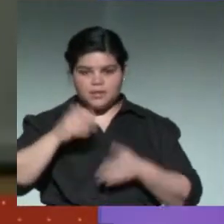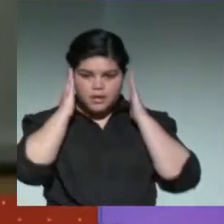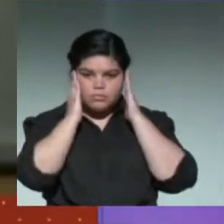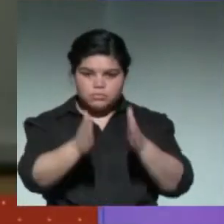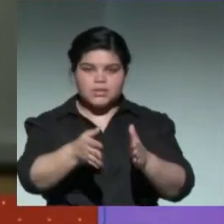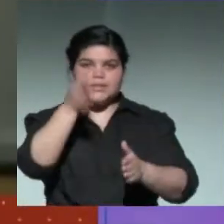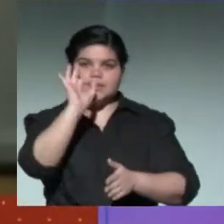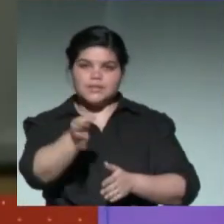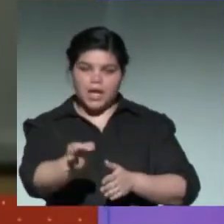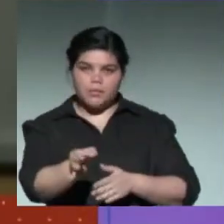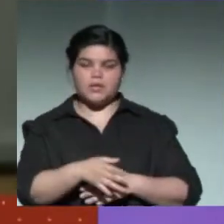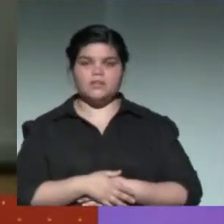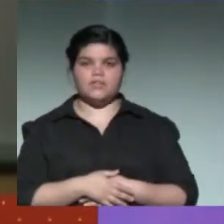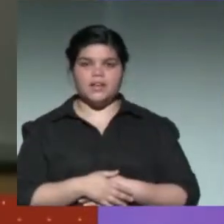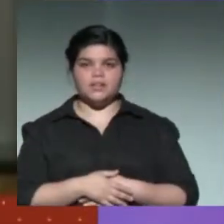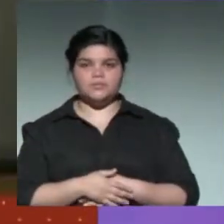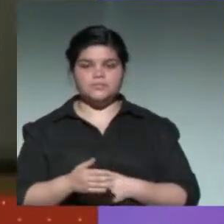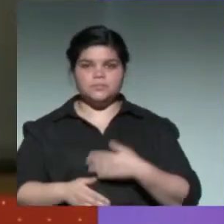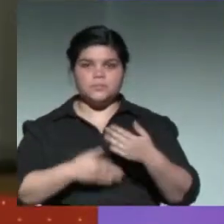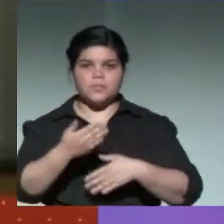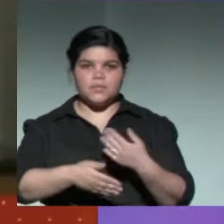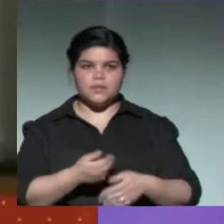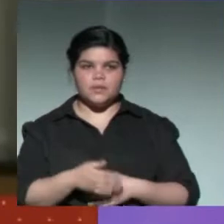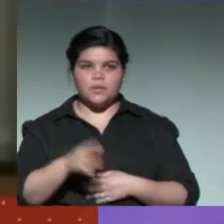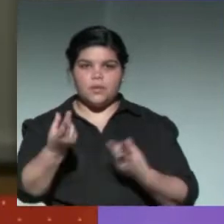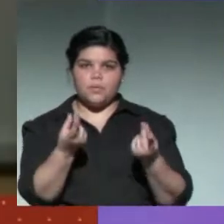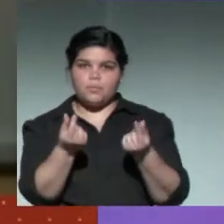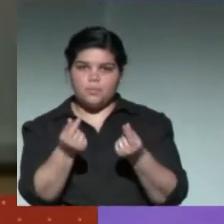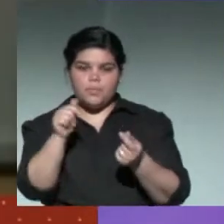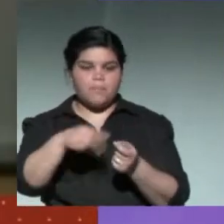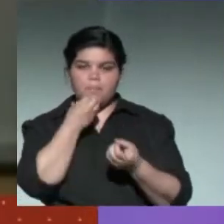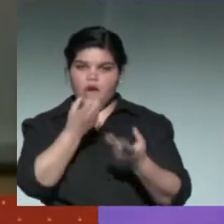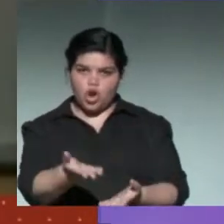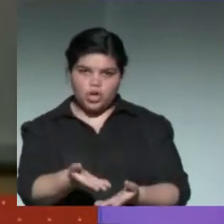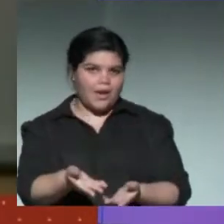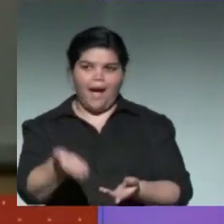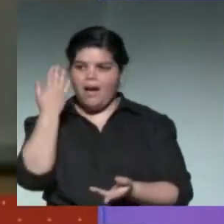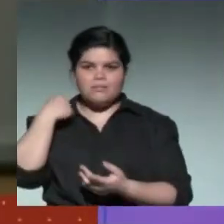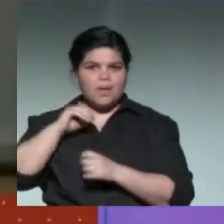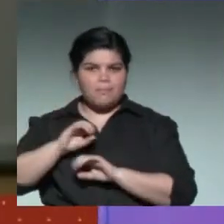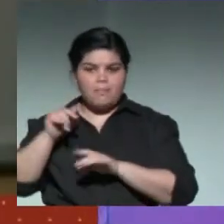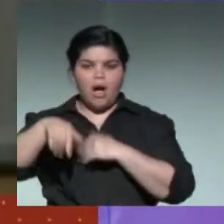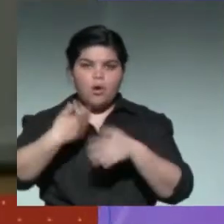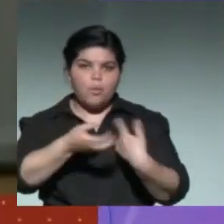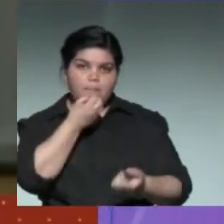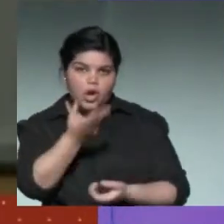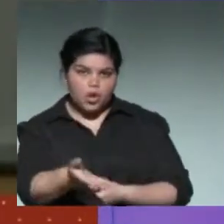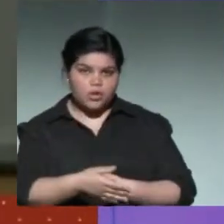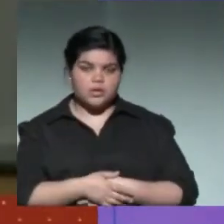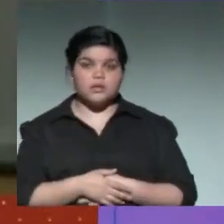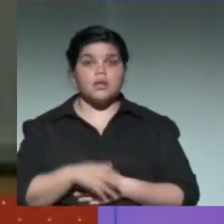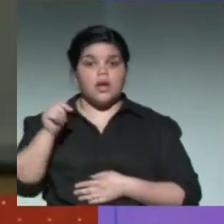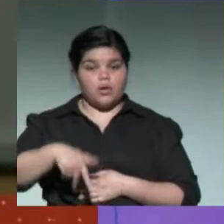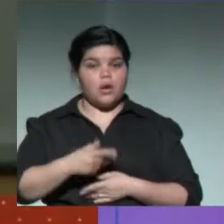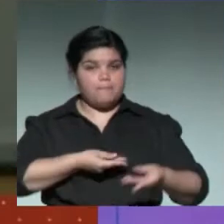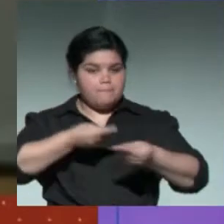posición fiscal realmente mucho mejor que la que tenía. Entonces, muchos de los problemas que está mirando el